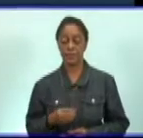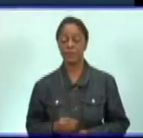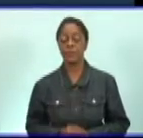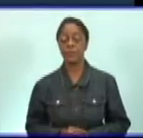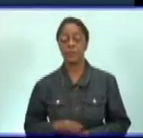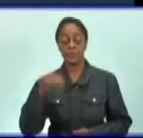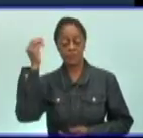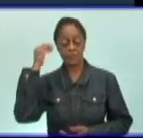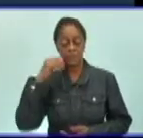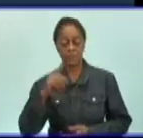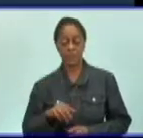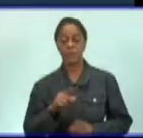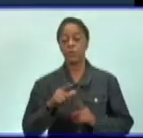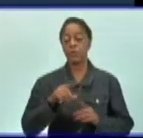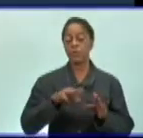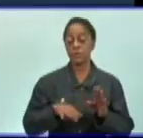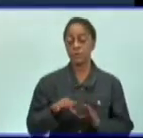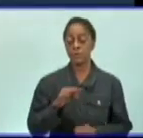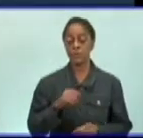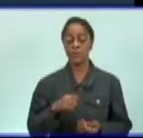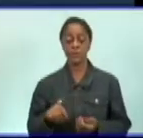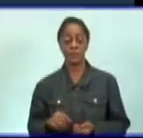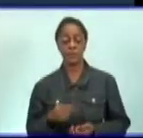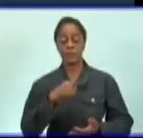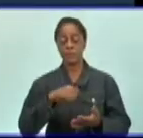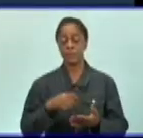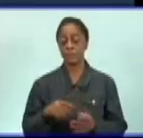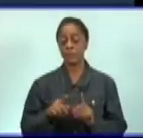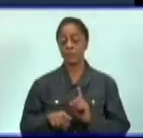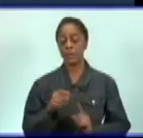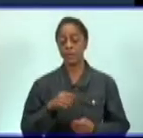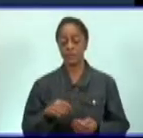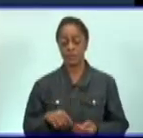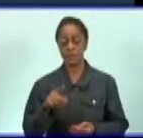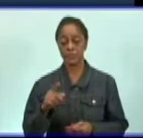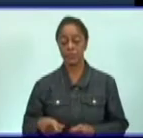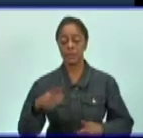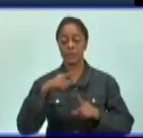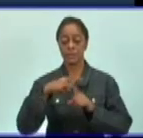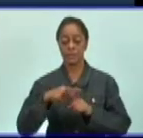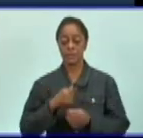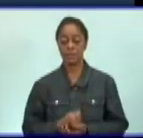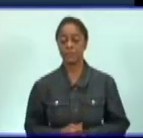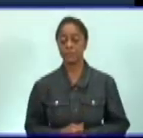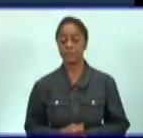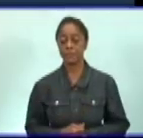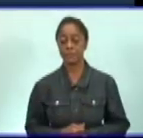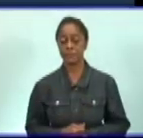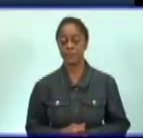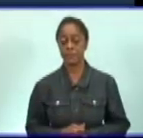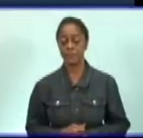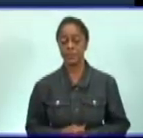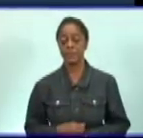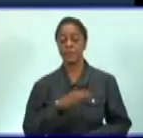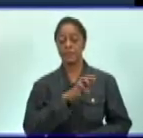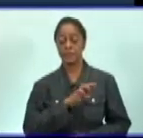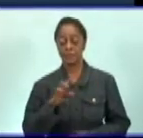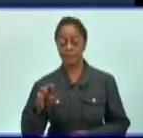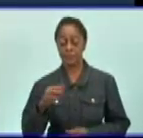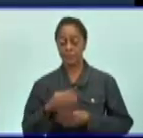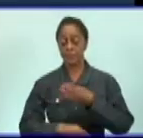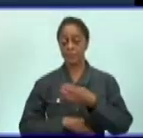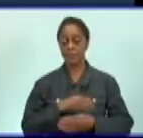los términos del procedimiento escrito de la adición y la solución de